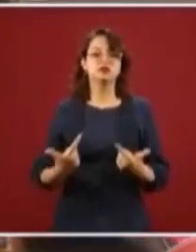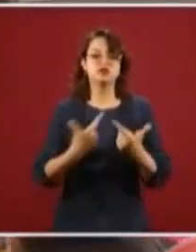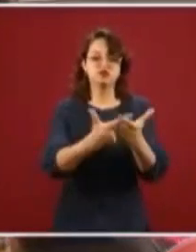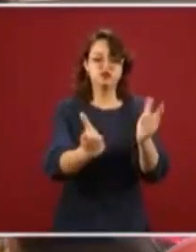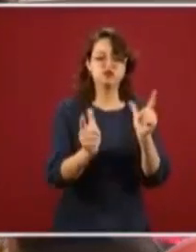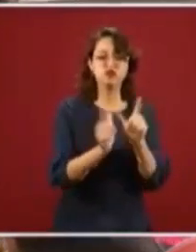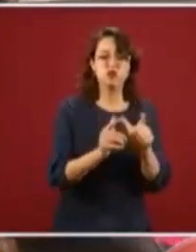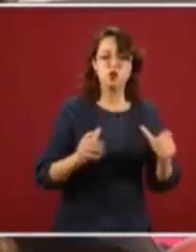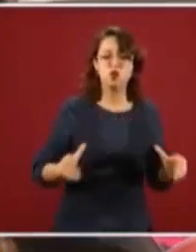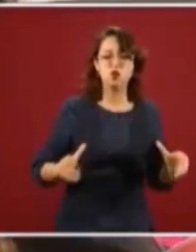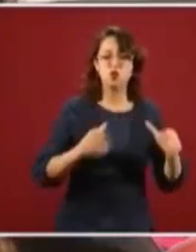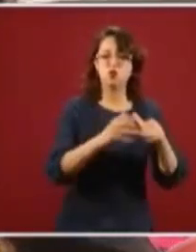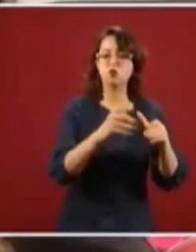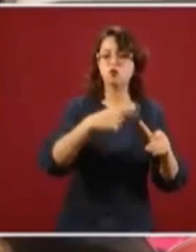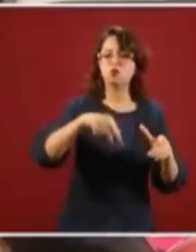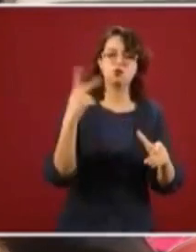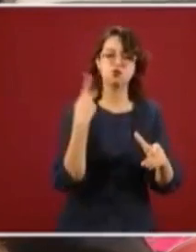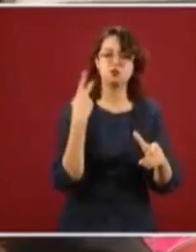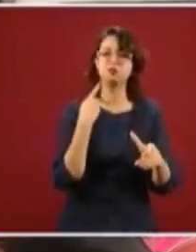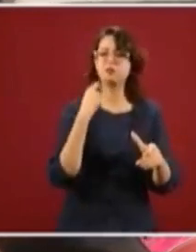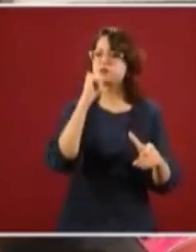grupos de intereses creados